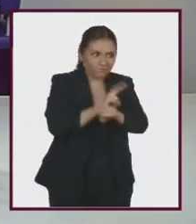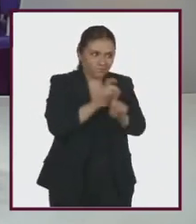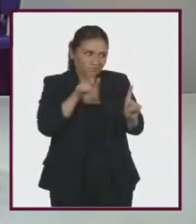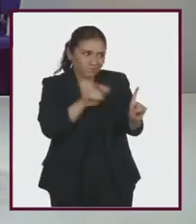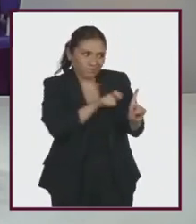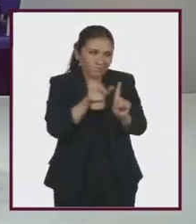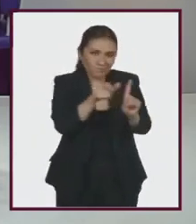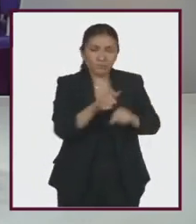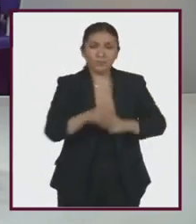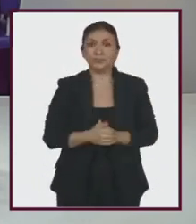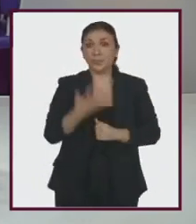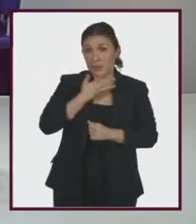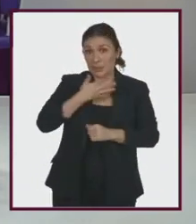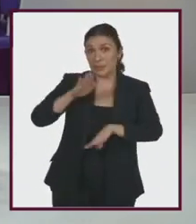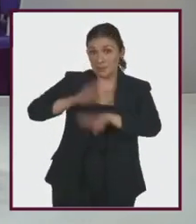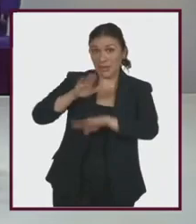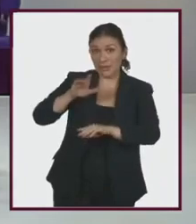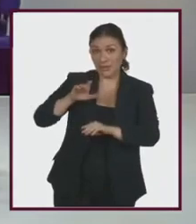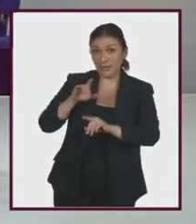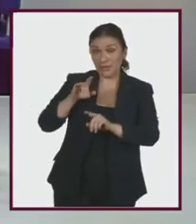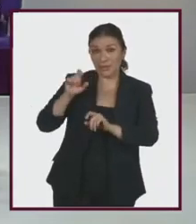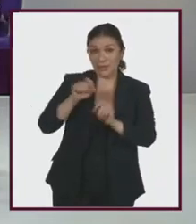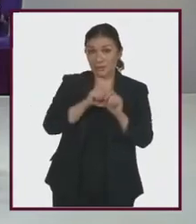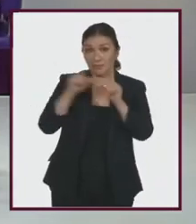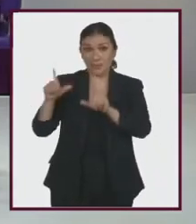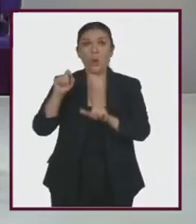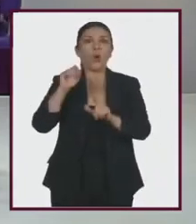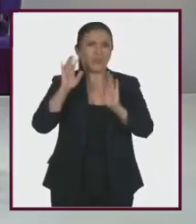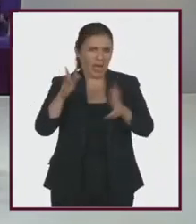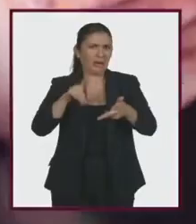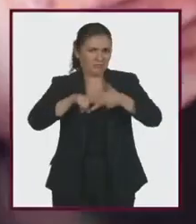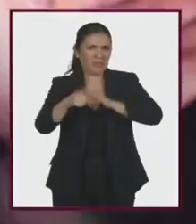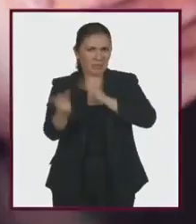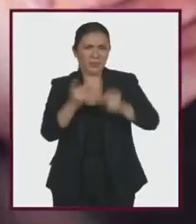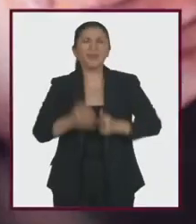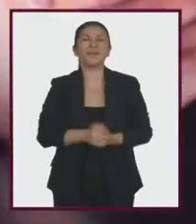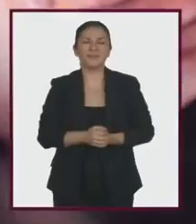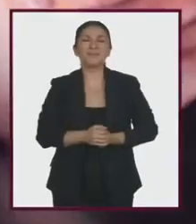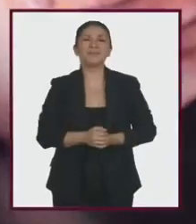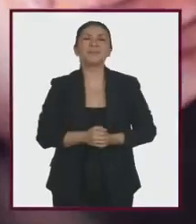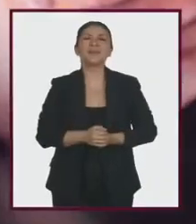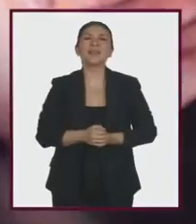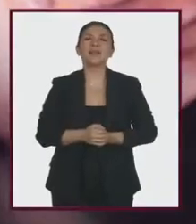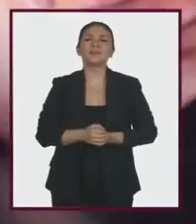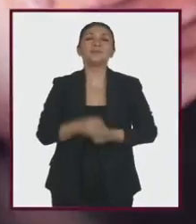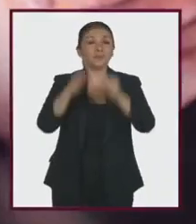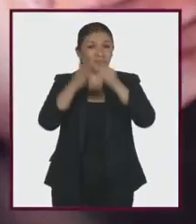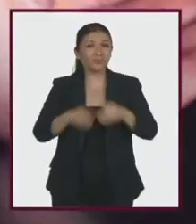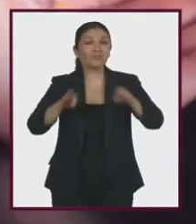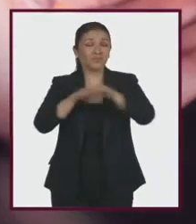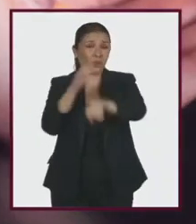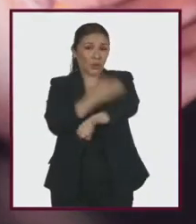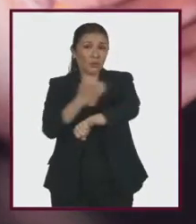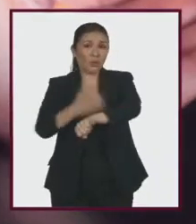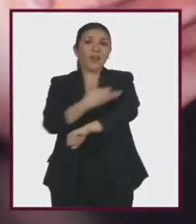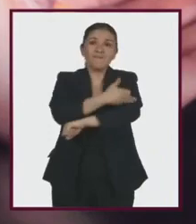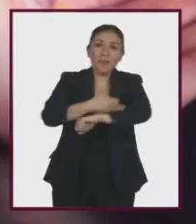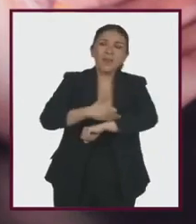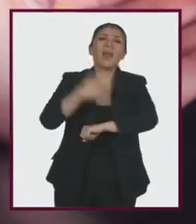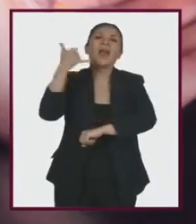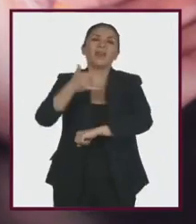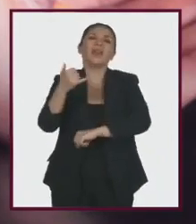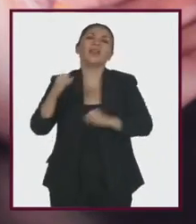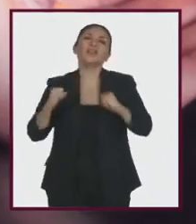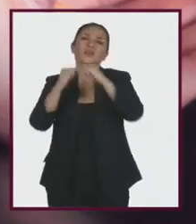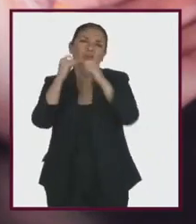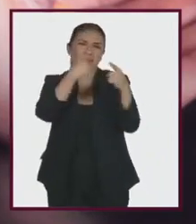más láminas o empiezo con algunas preguntas? Adelante, sí, vamos con las Teresa preguntas. González, ¿es importante el acompañamiento de la familia y de instituciones públicas para quienes